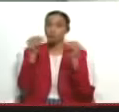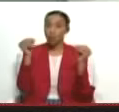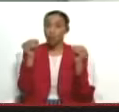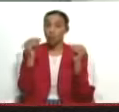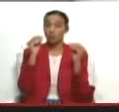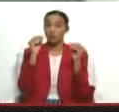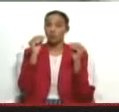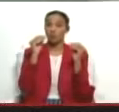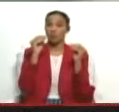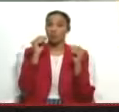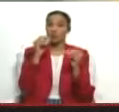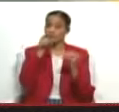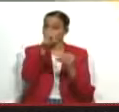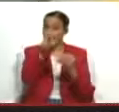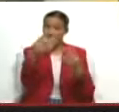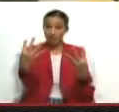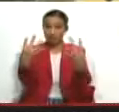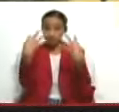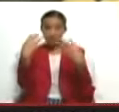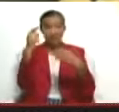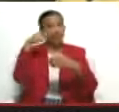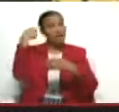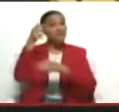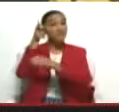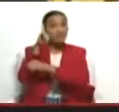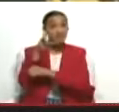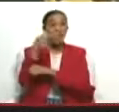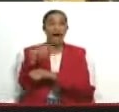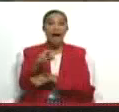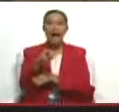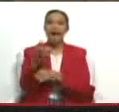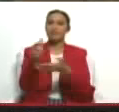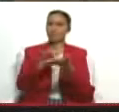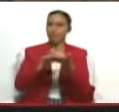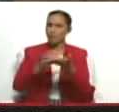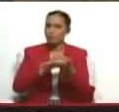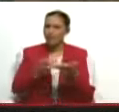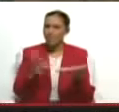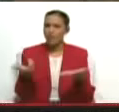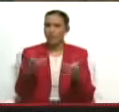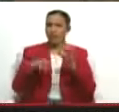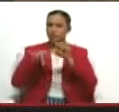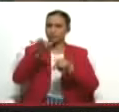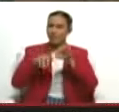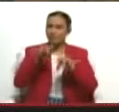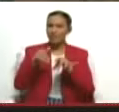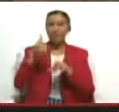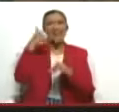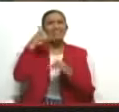un video en teléfonos laptop computadoras y mapas que no tienen nada que ver con